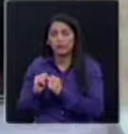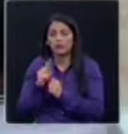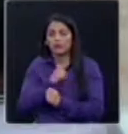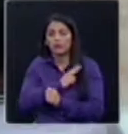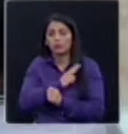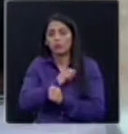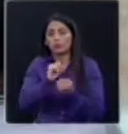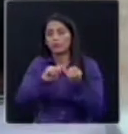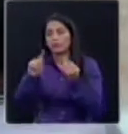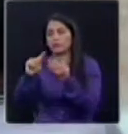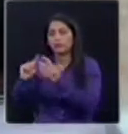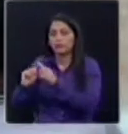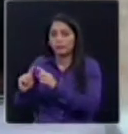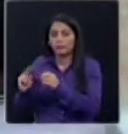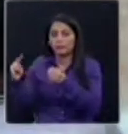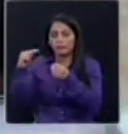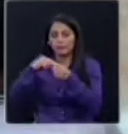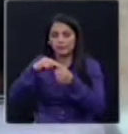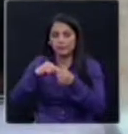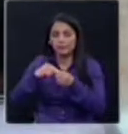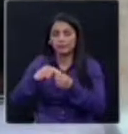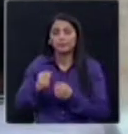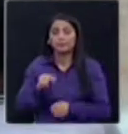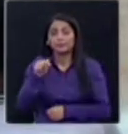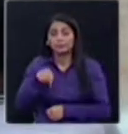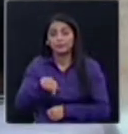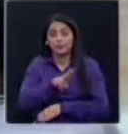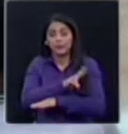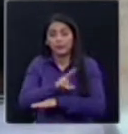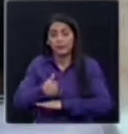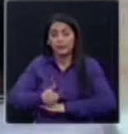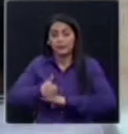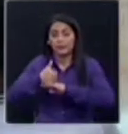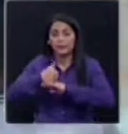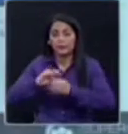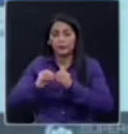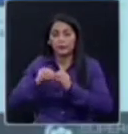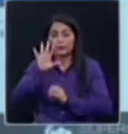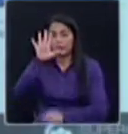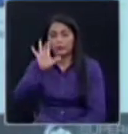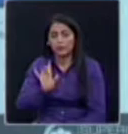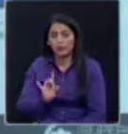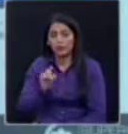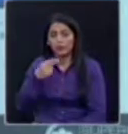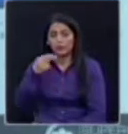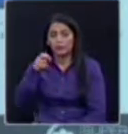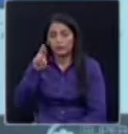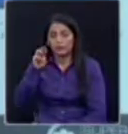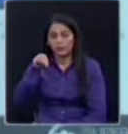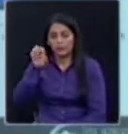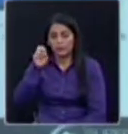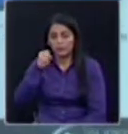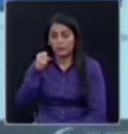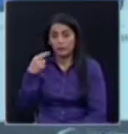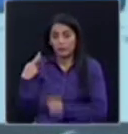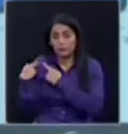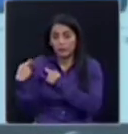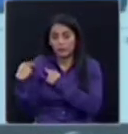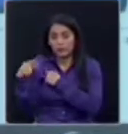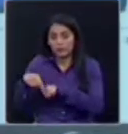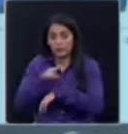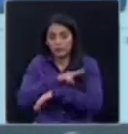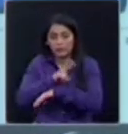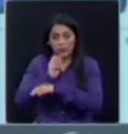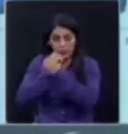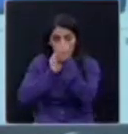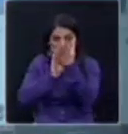la rendición de cuentas del año 2016 que el intendente zonal 5 y 8 encargado, Hermes Campoverde, de la Superintendencia de la Información